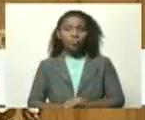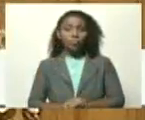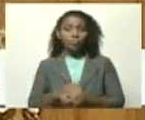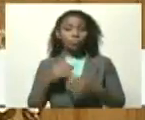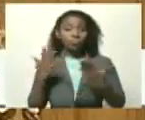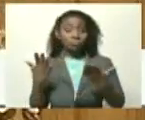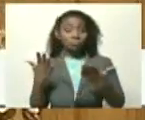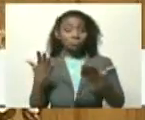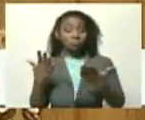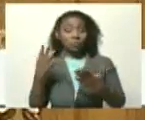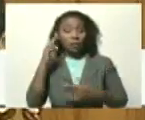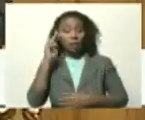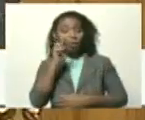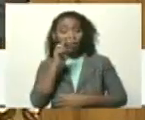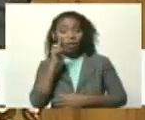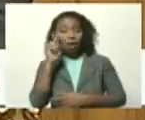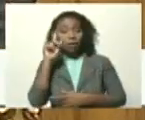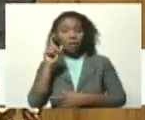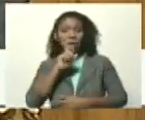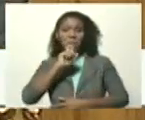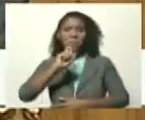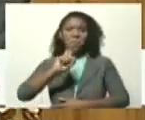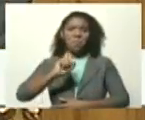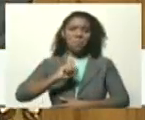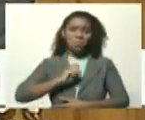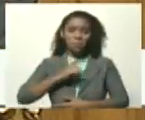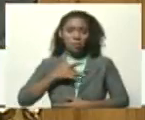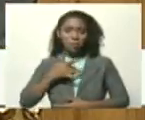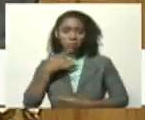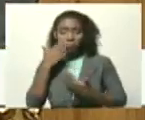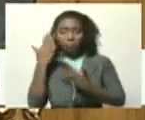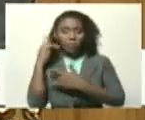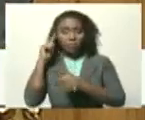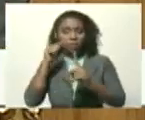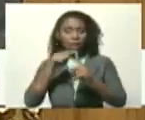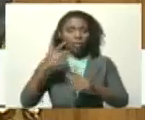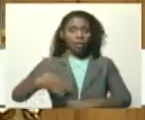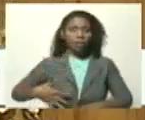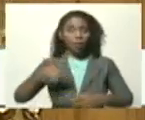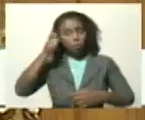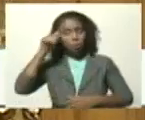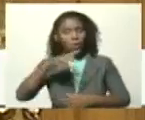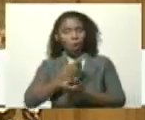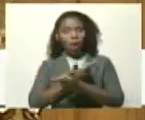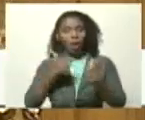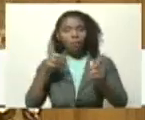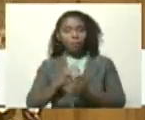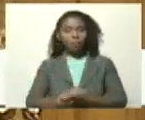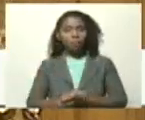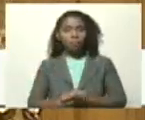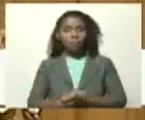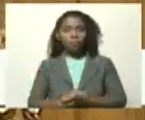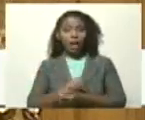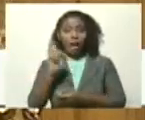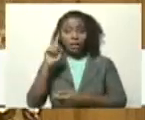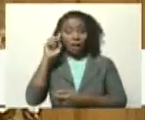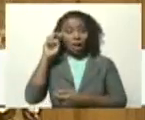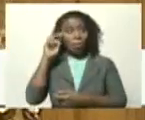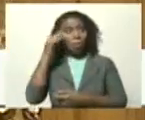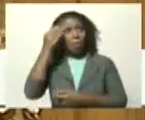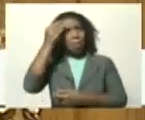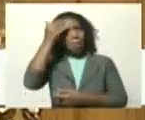van a hacer la vista gorda en el odio que sienten hacia el derecho de este pueblo a ser libre? ¿Se van a hacer la vista